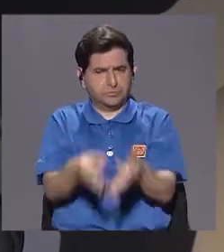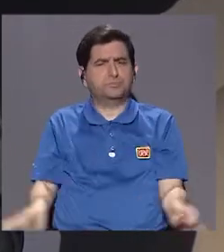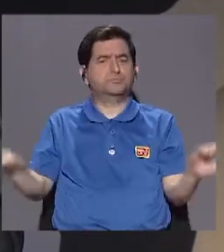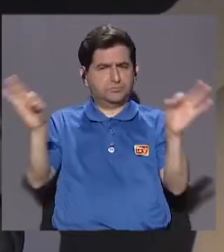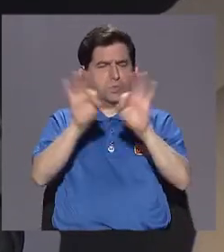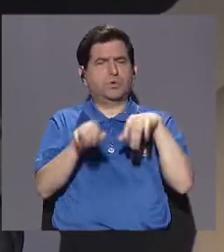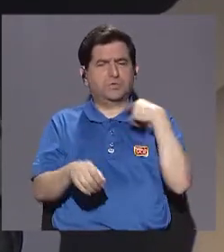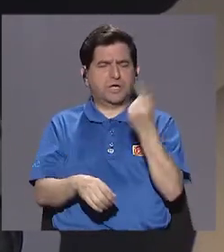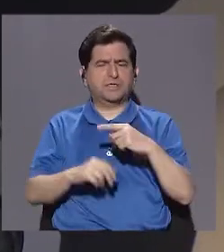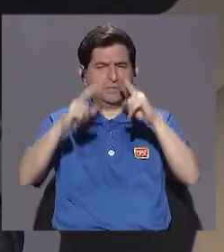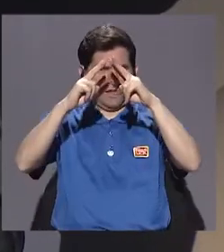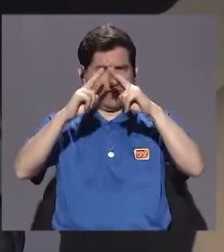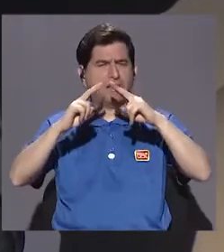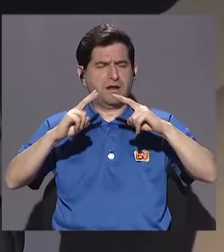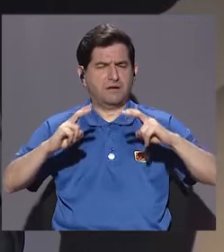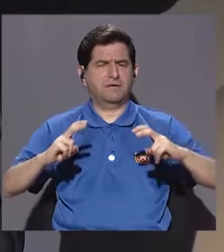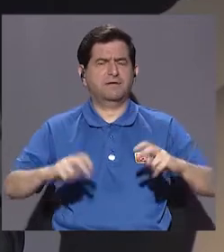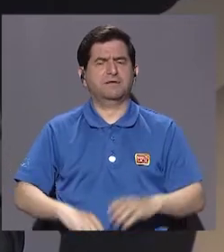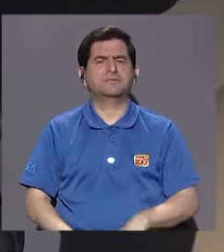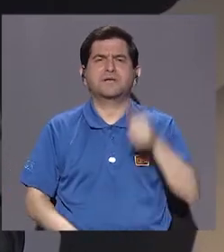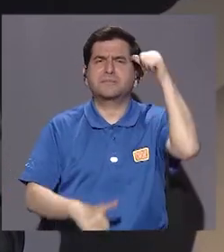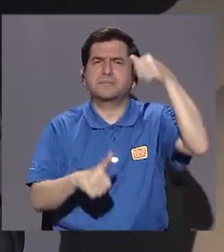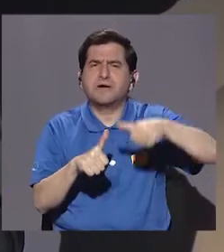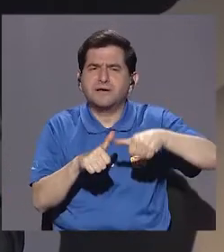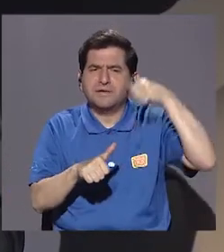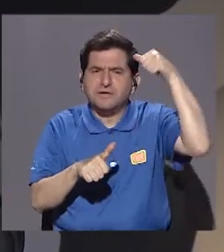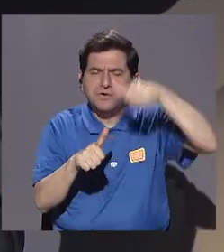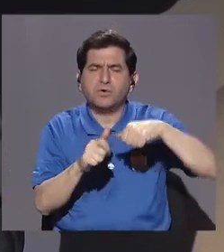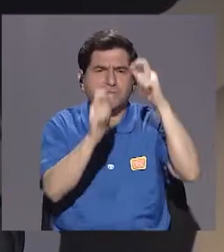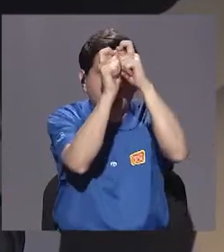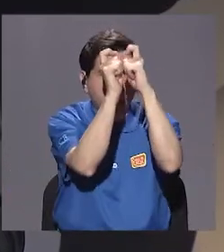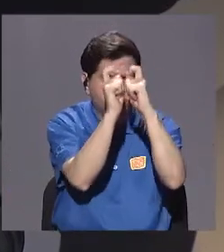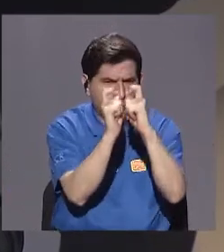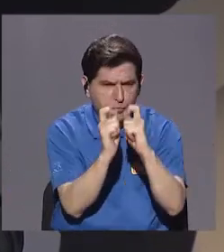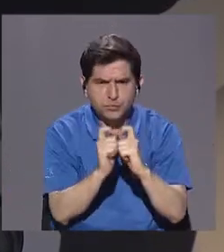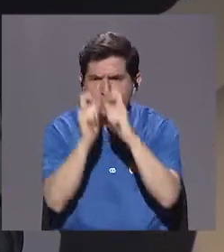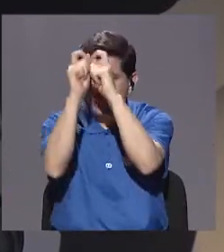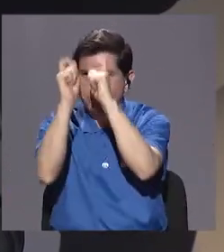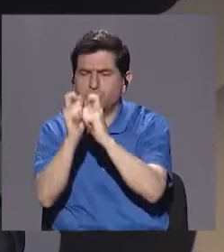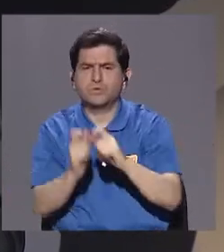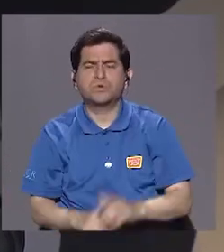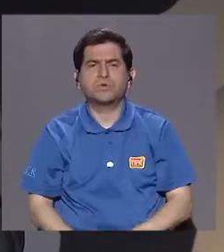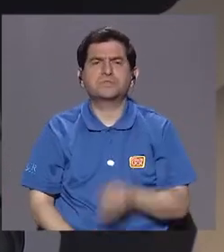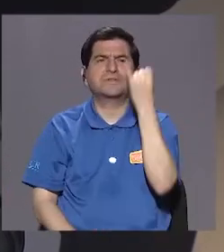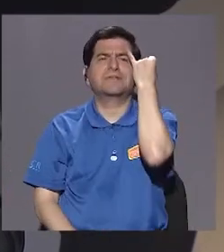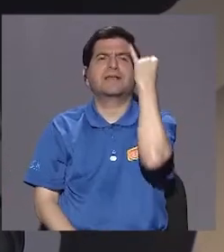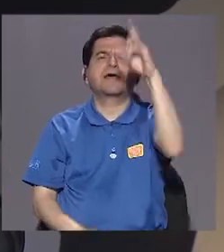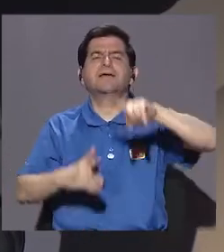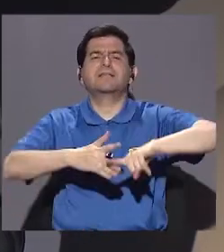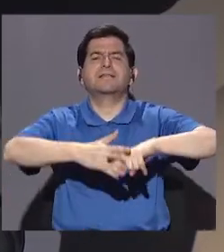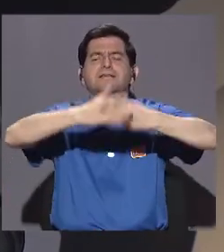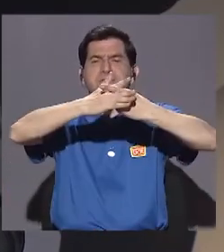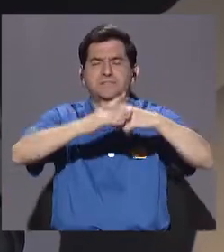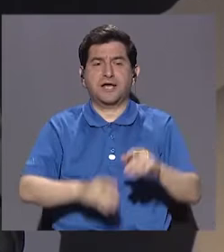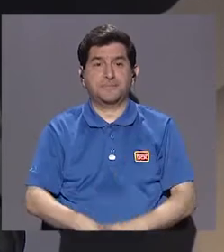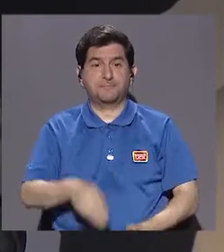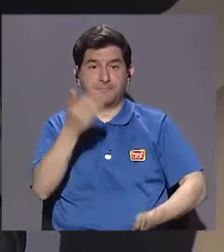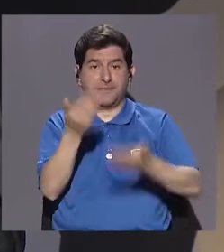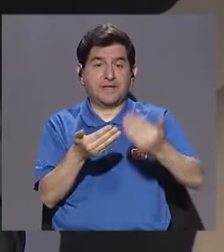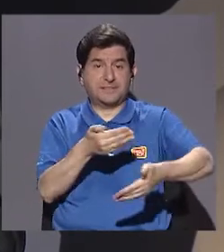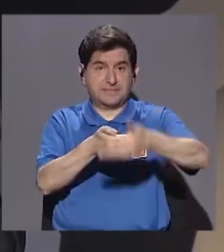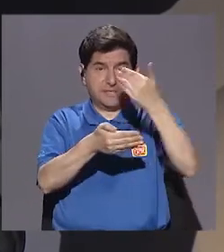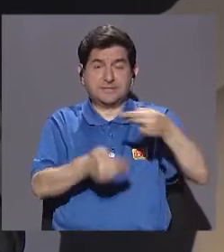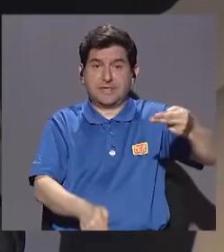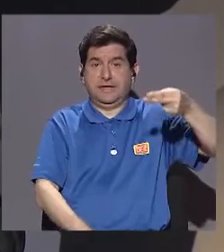importante siempre repasar de vez en cuando todos estos aspectos de cómo es que nació cómo se conceptualiza también un poquito